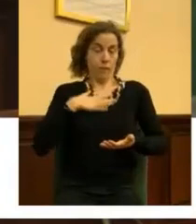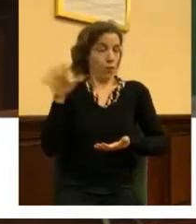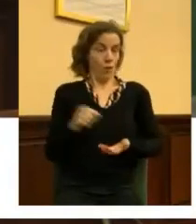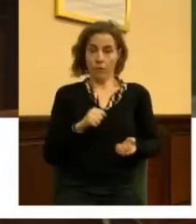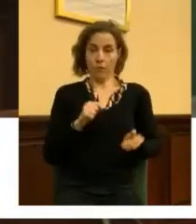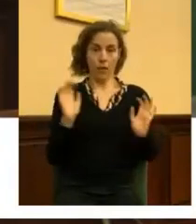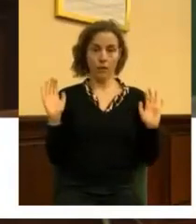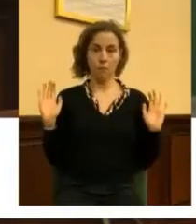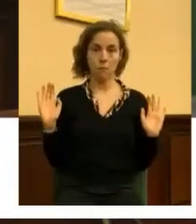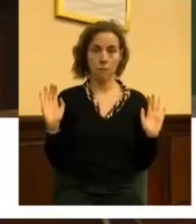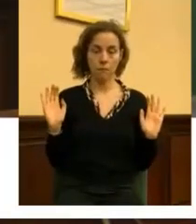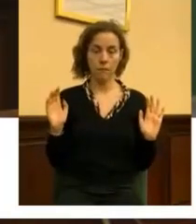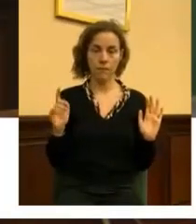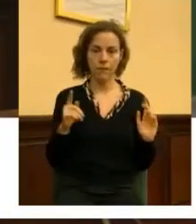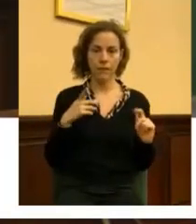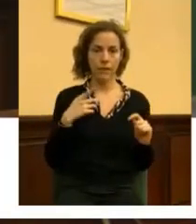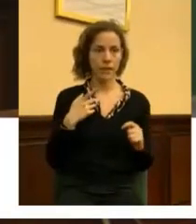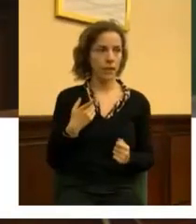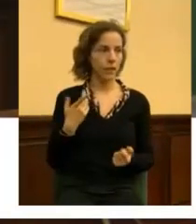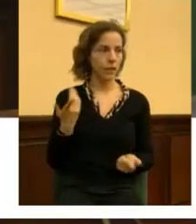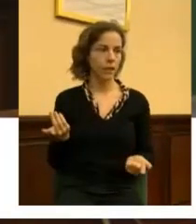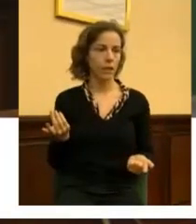hidroalcohólico. Y eso